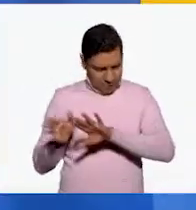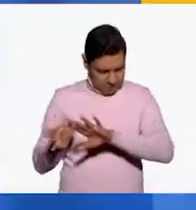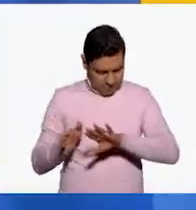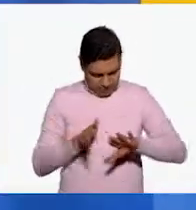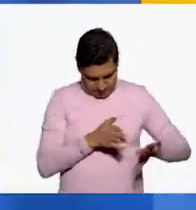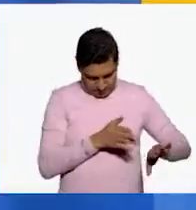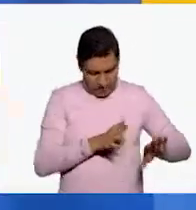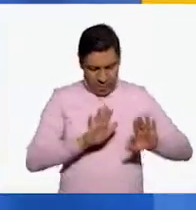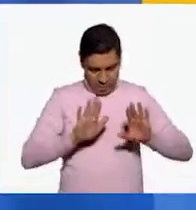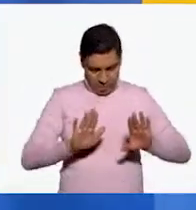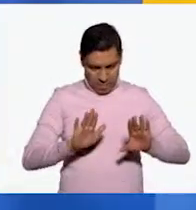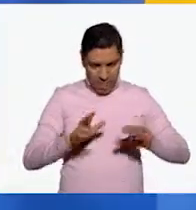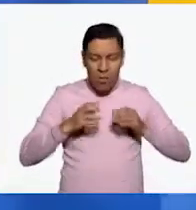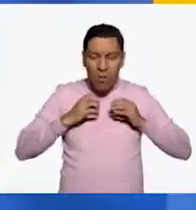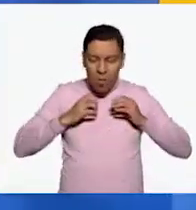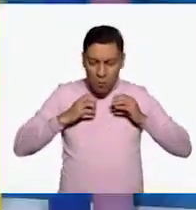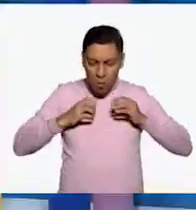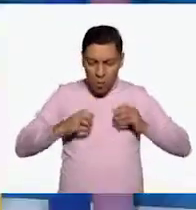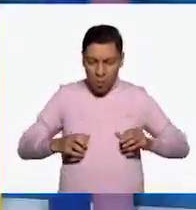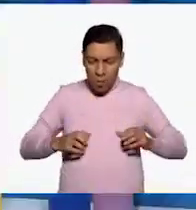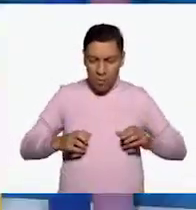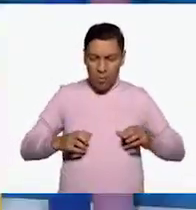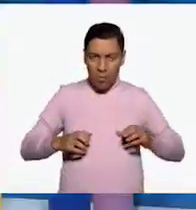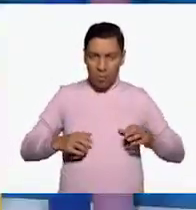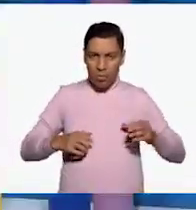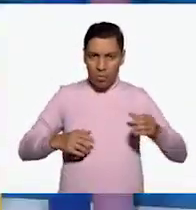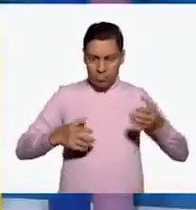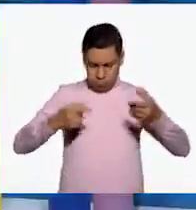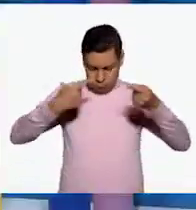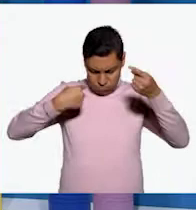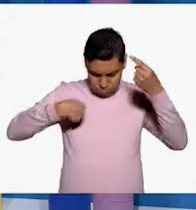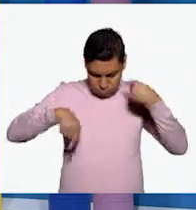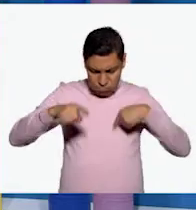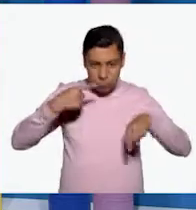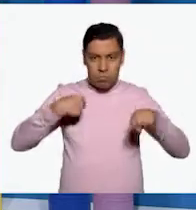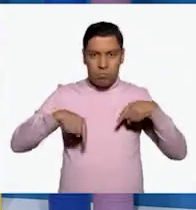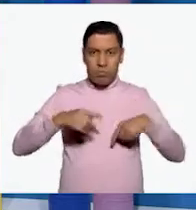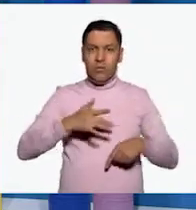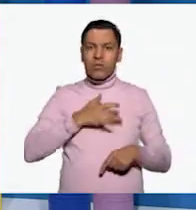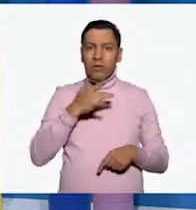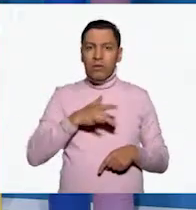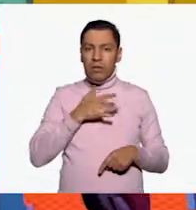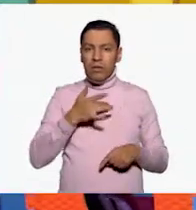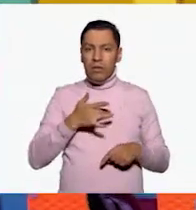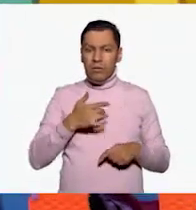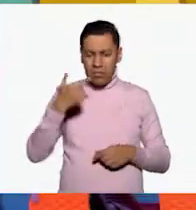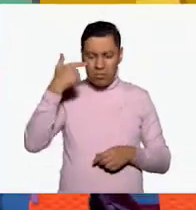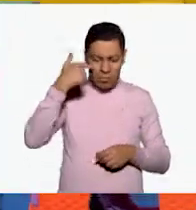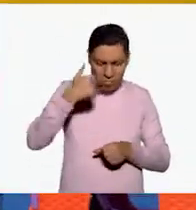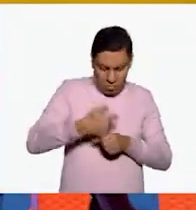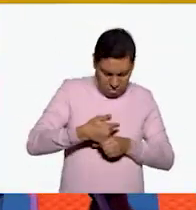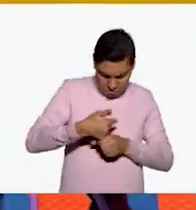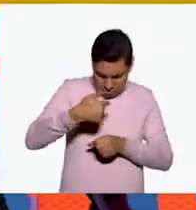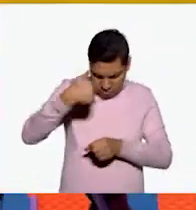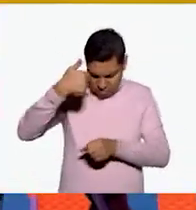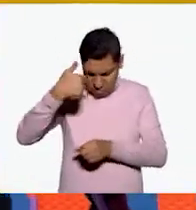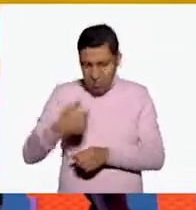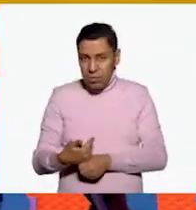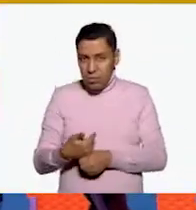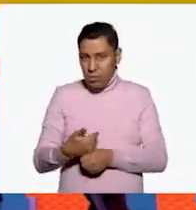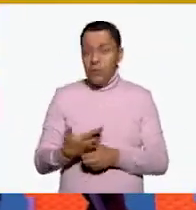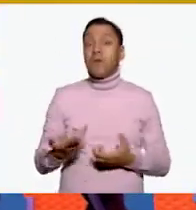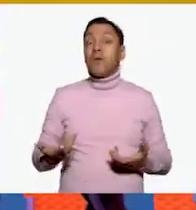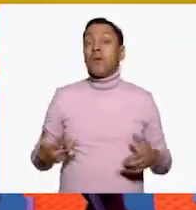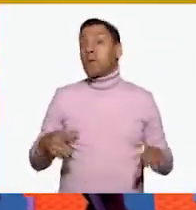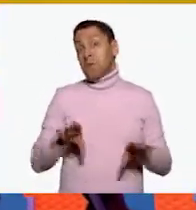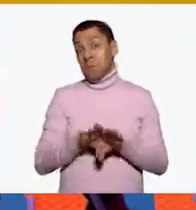esa emoción en nuestro cuerpo. Y bueno, también Paulina dijo que cuando,